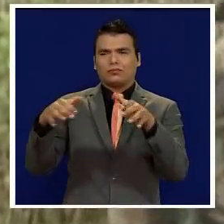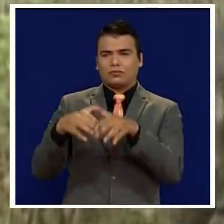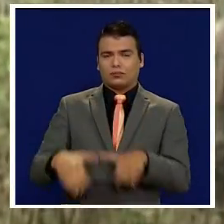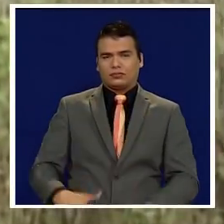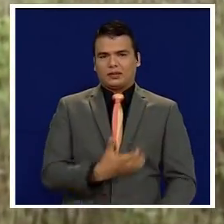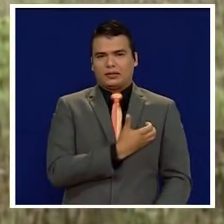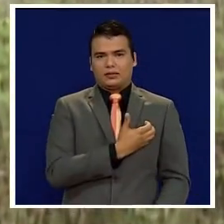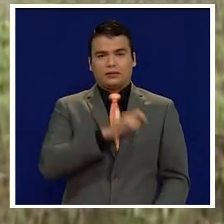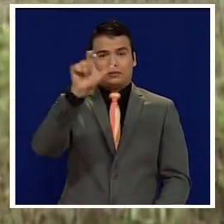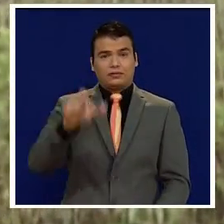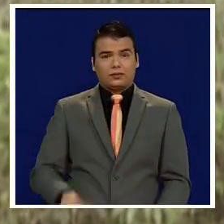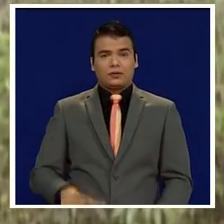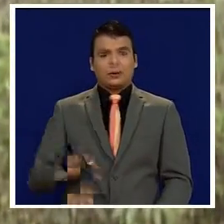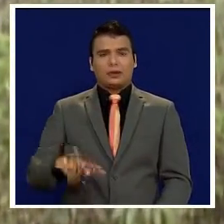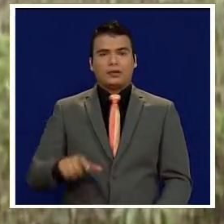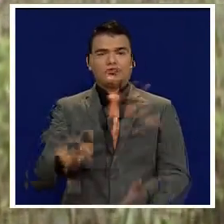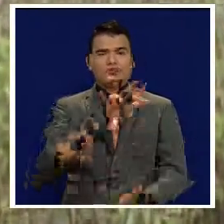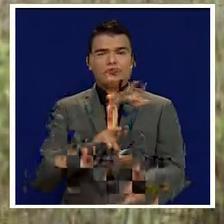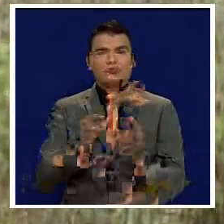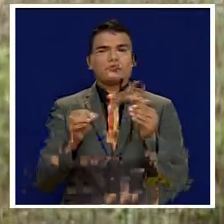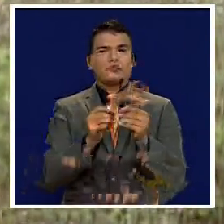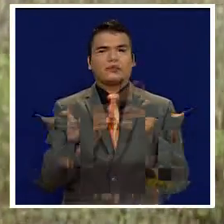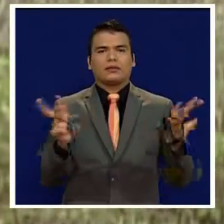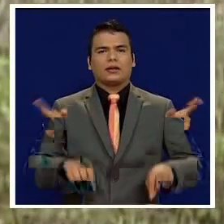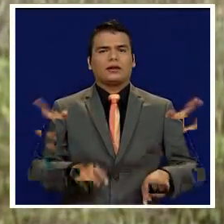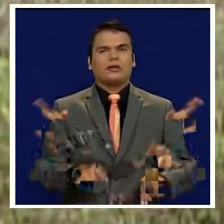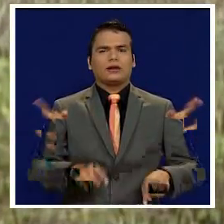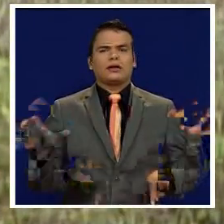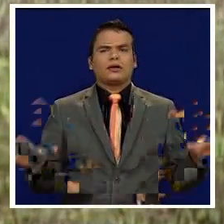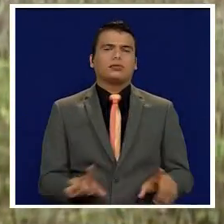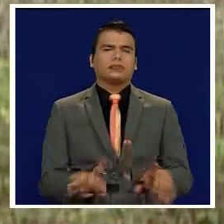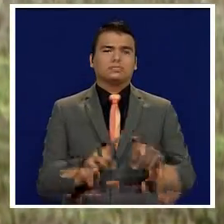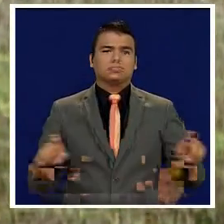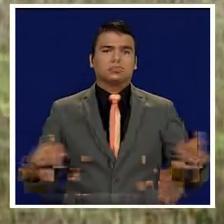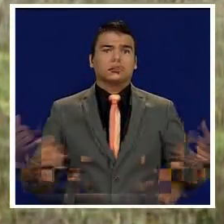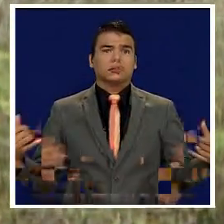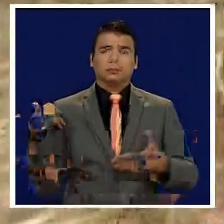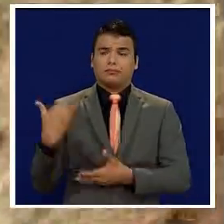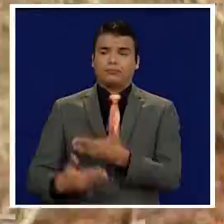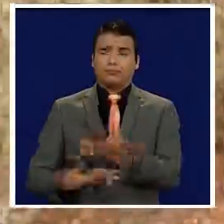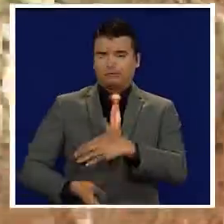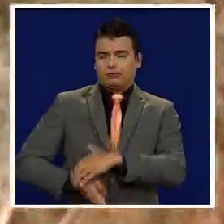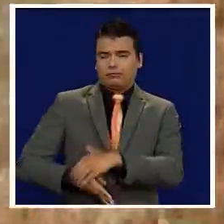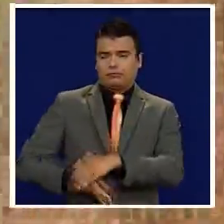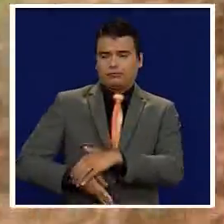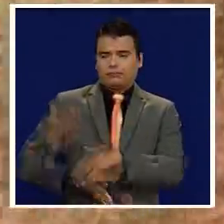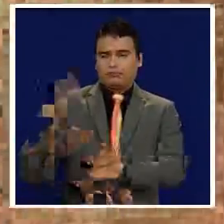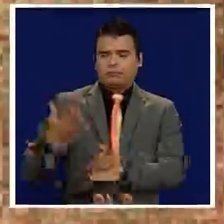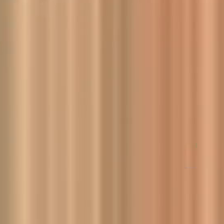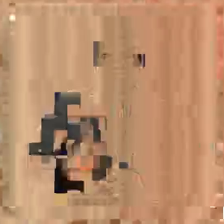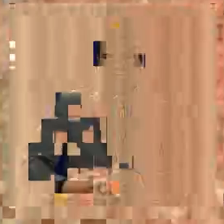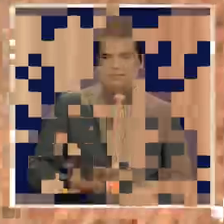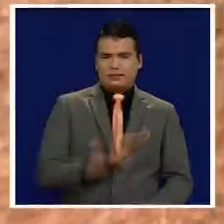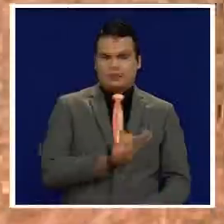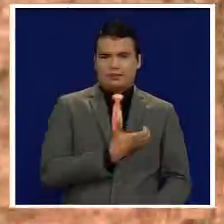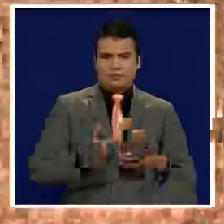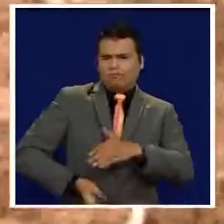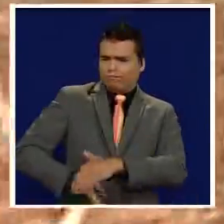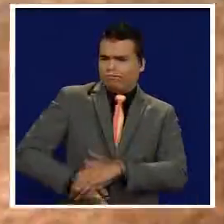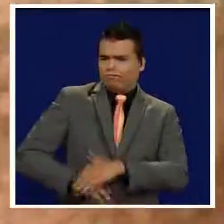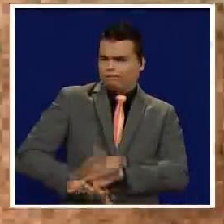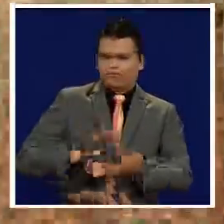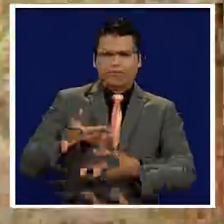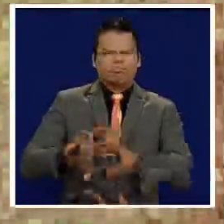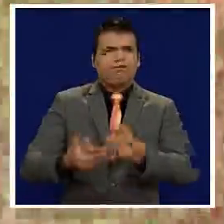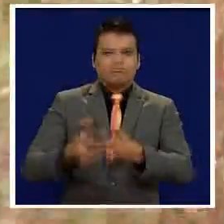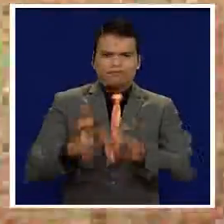el alcalde de Cali nos va a acompañar, donde tenemos una serie de actividades que ya se vienen haciendo desde la administración pasada, que empezamos a ir fortaleciendo